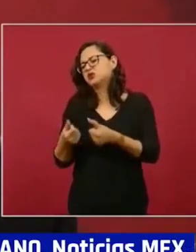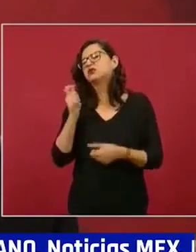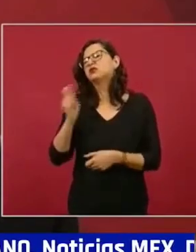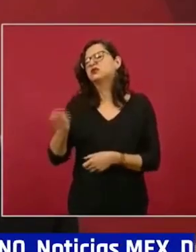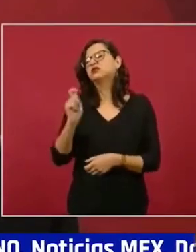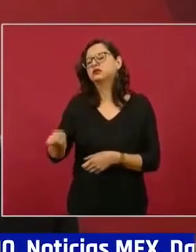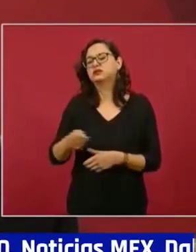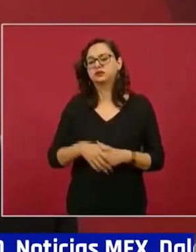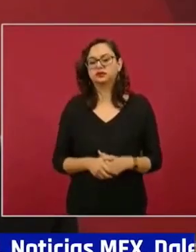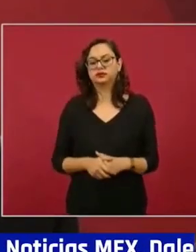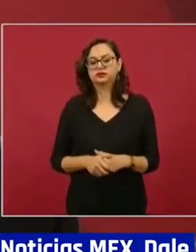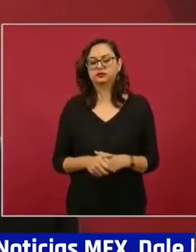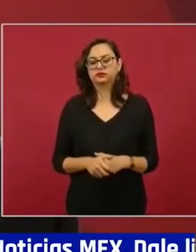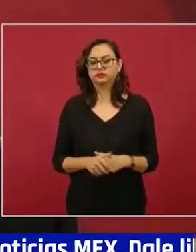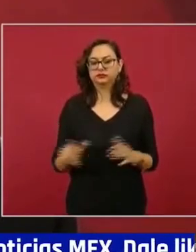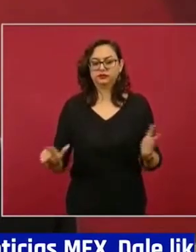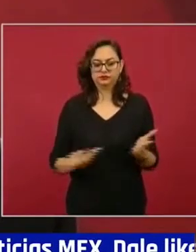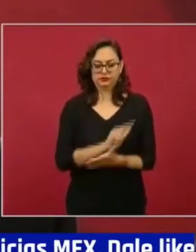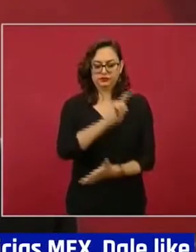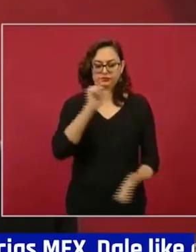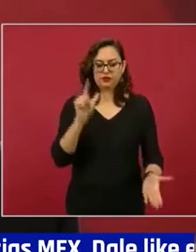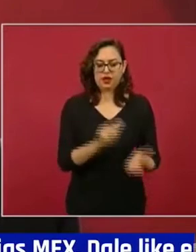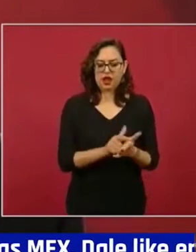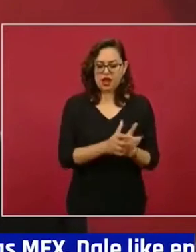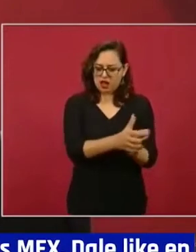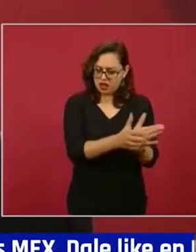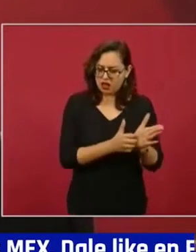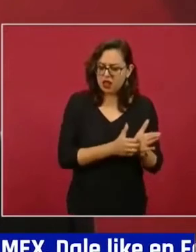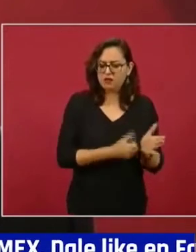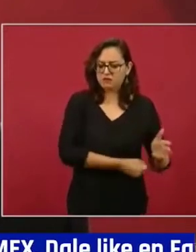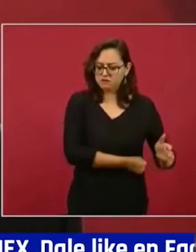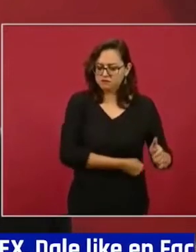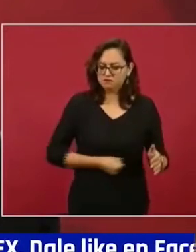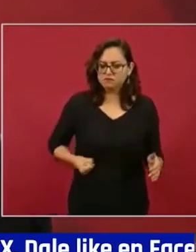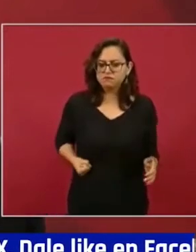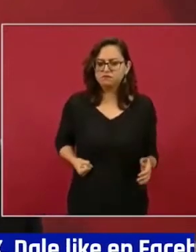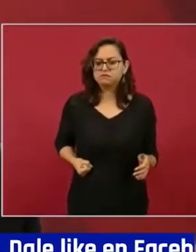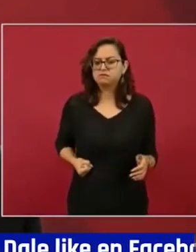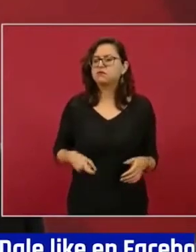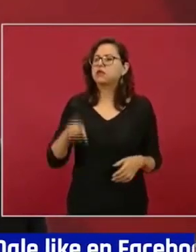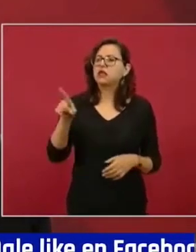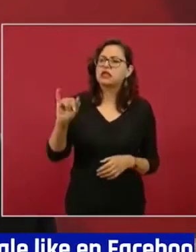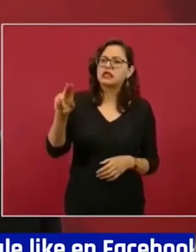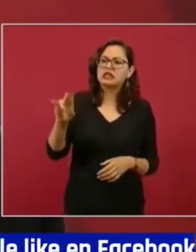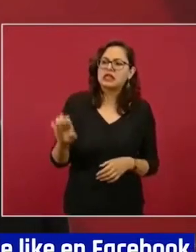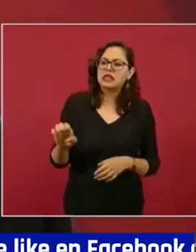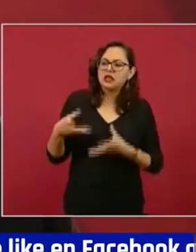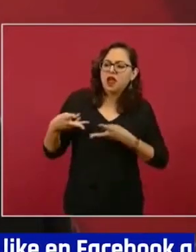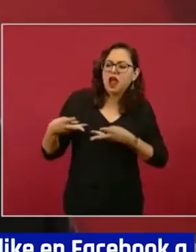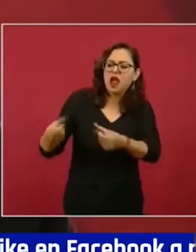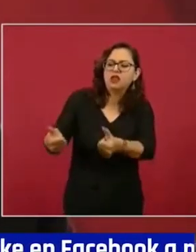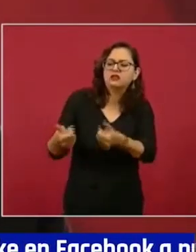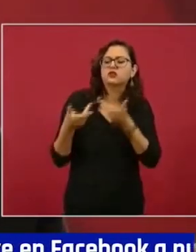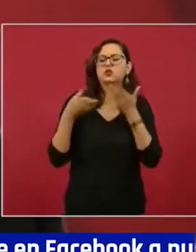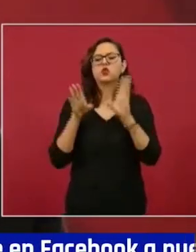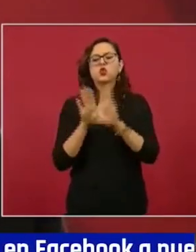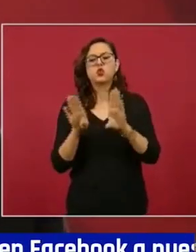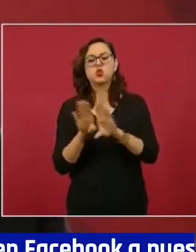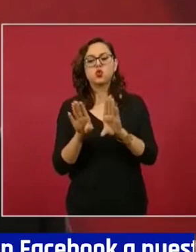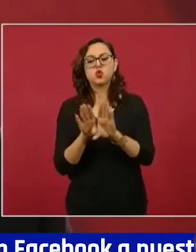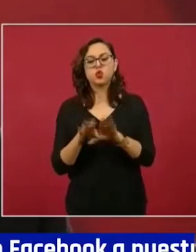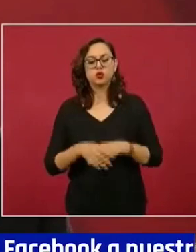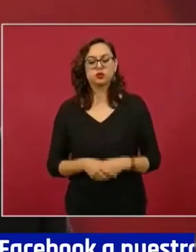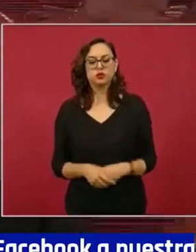de conformidad con la ley de austeridad republicana, cómo están ejerciendo el presupuesto en el INE.